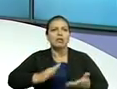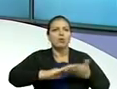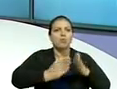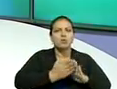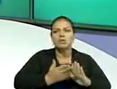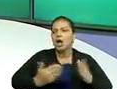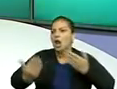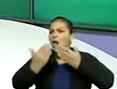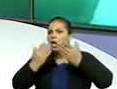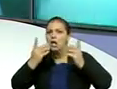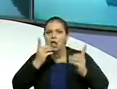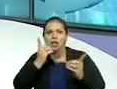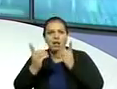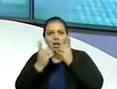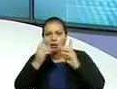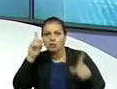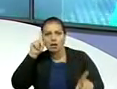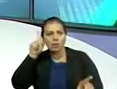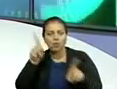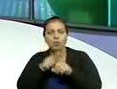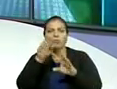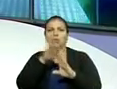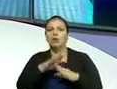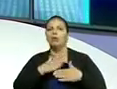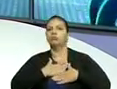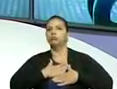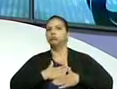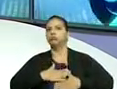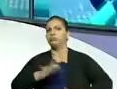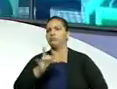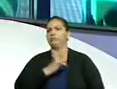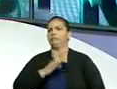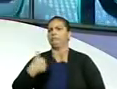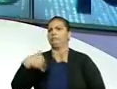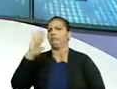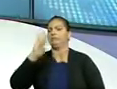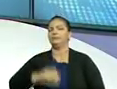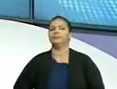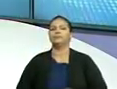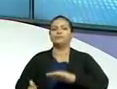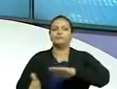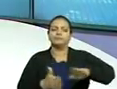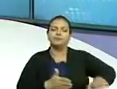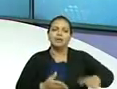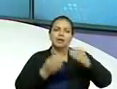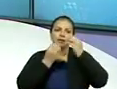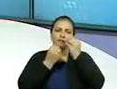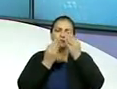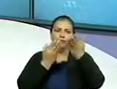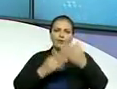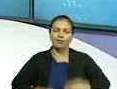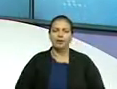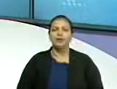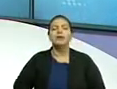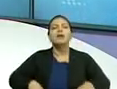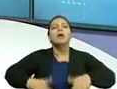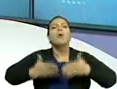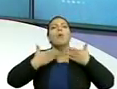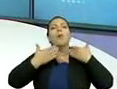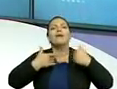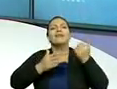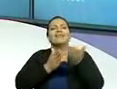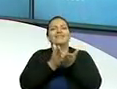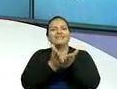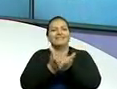Les contamos que con una inversión de 100 millones de dólares concluyó la profundización del canal de acceso al puerto de Guayaquil, que permitirá